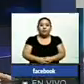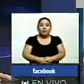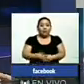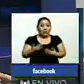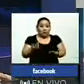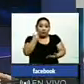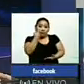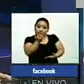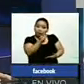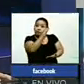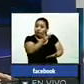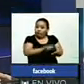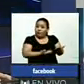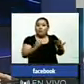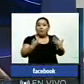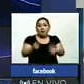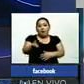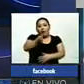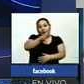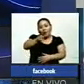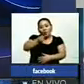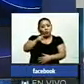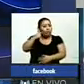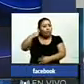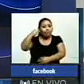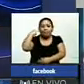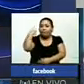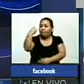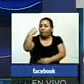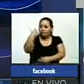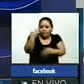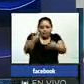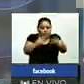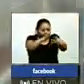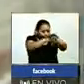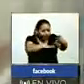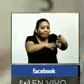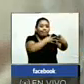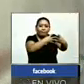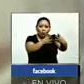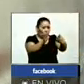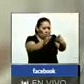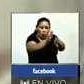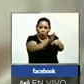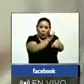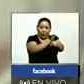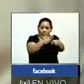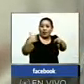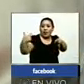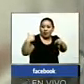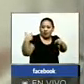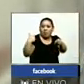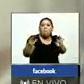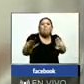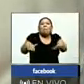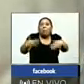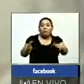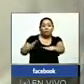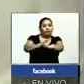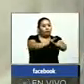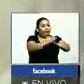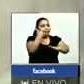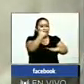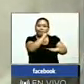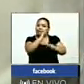Y como ya veíamos en la nota de Enrique López, es de suma importancia tener el cuadro de vacunas completo. De esta manera se pueden prevenir un sinfín